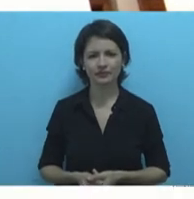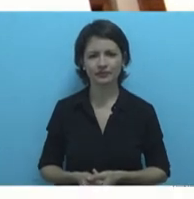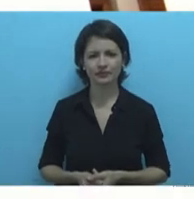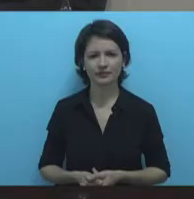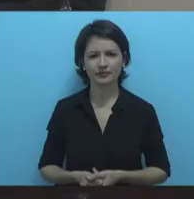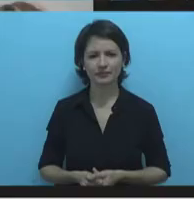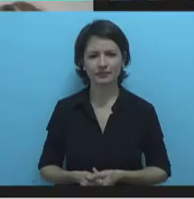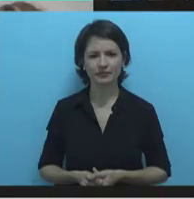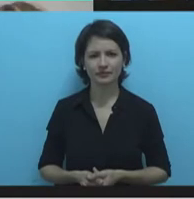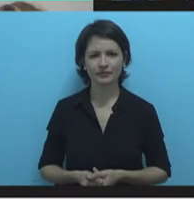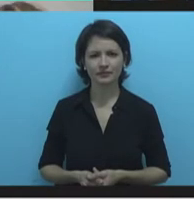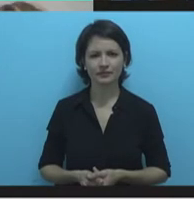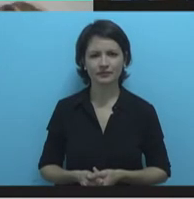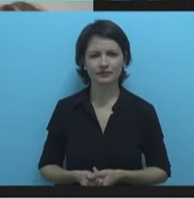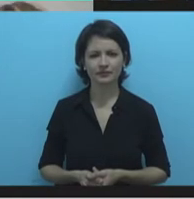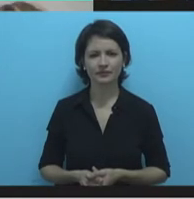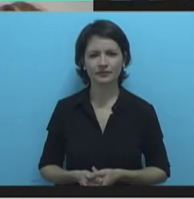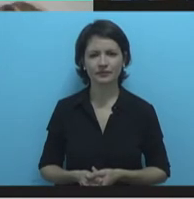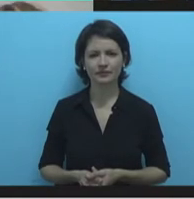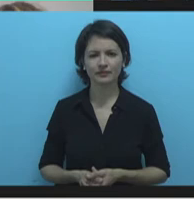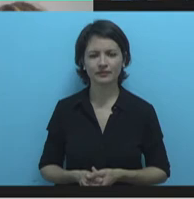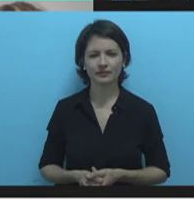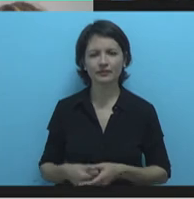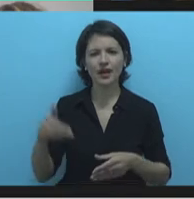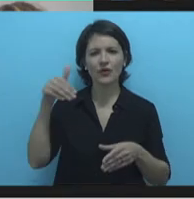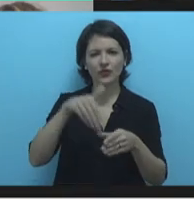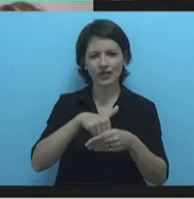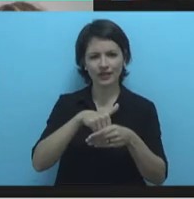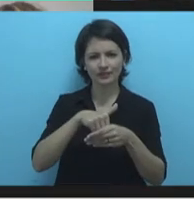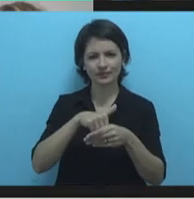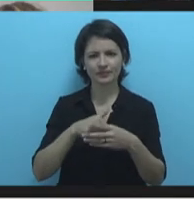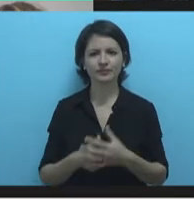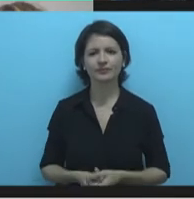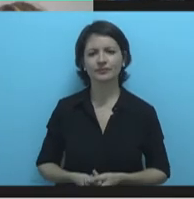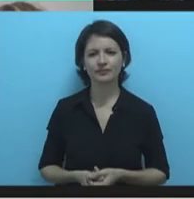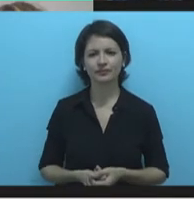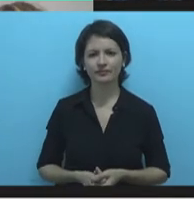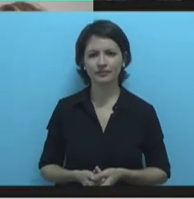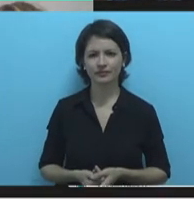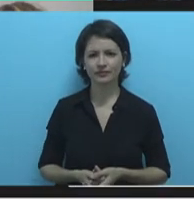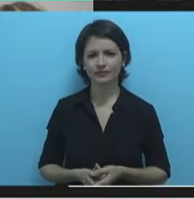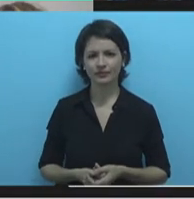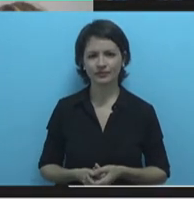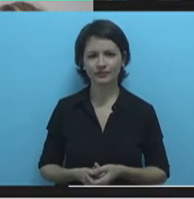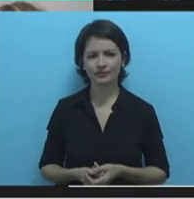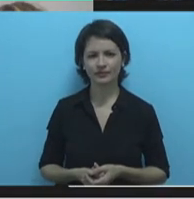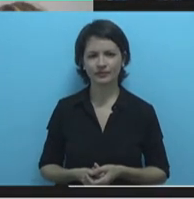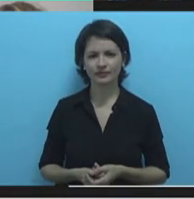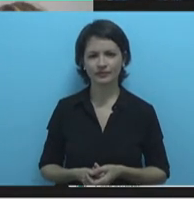gracias diputado vamos a poner a consideración el proyecto en general